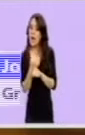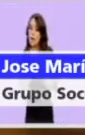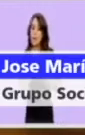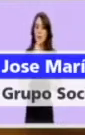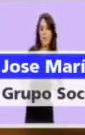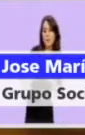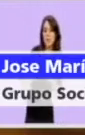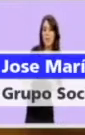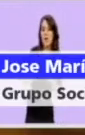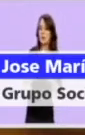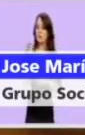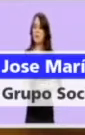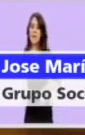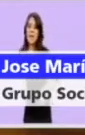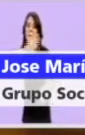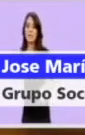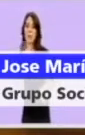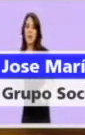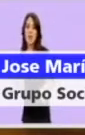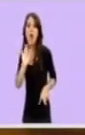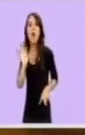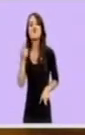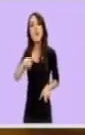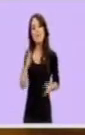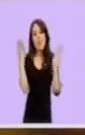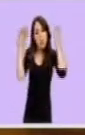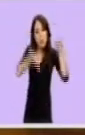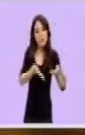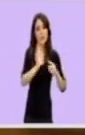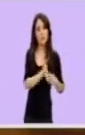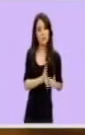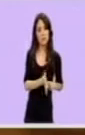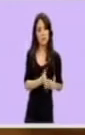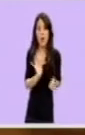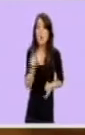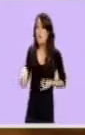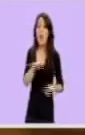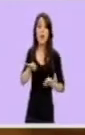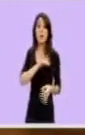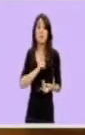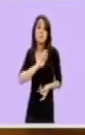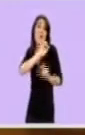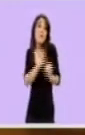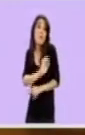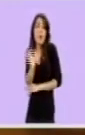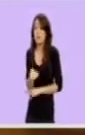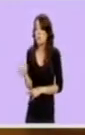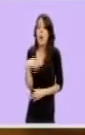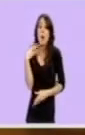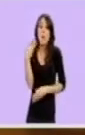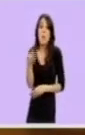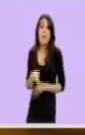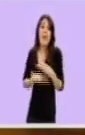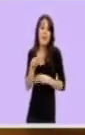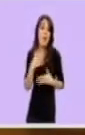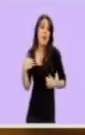totalmente a Castilla-La Mancha o bien se va a organizar de otra manera? Puede hacer lo que quiera, como es obvio, pero creo que los ciudadanos